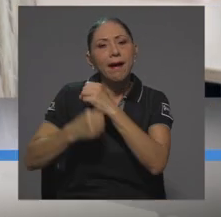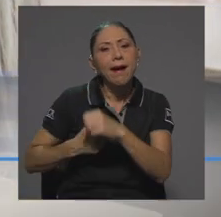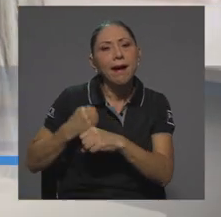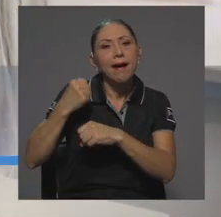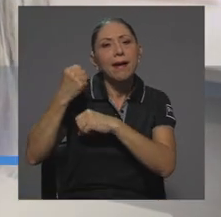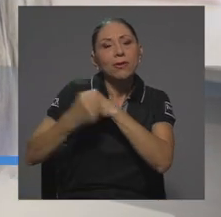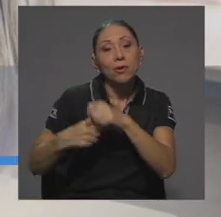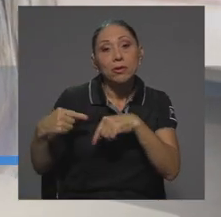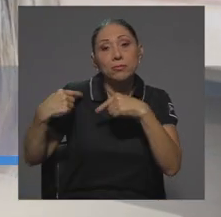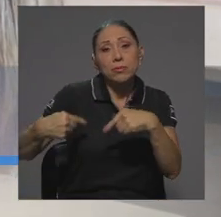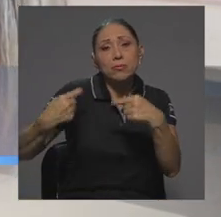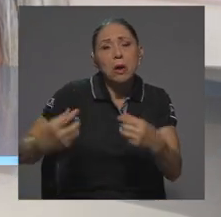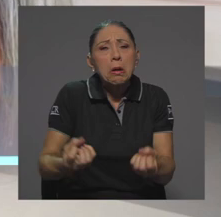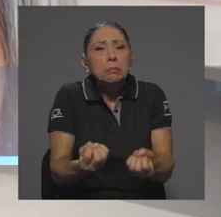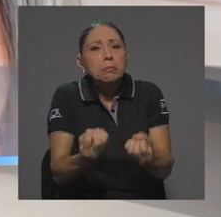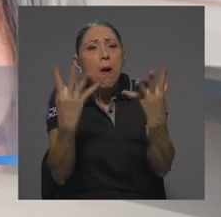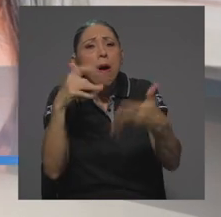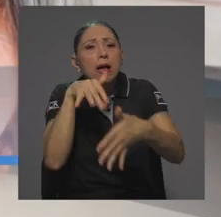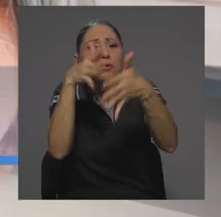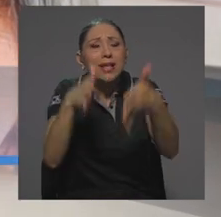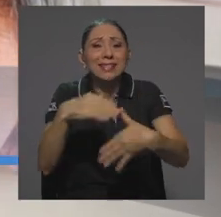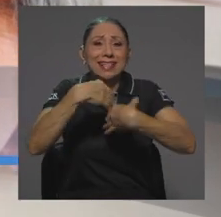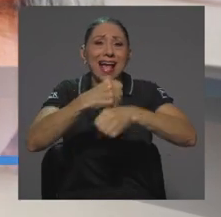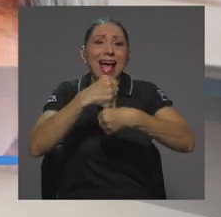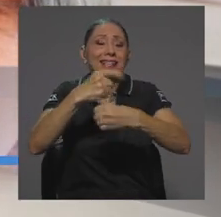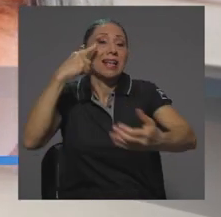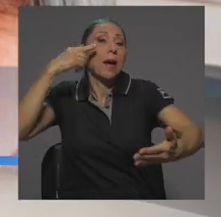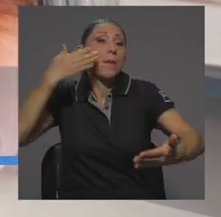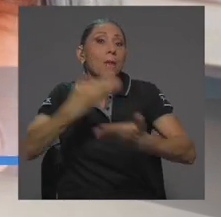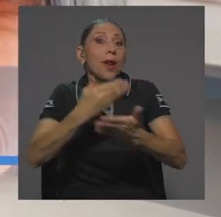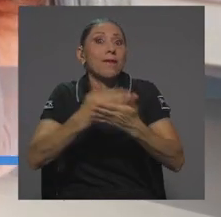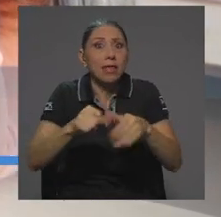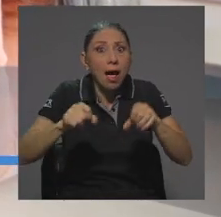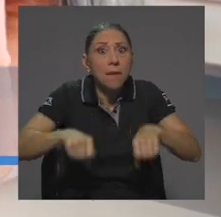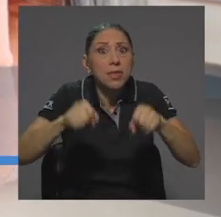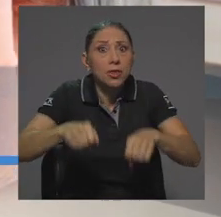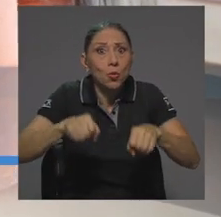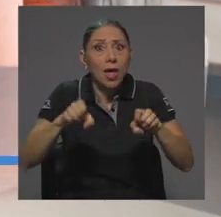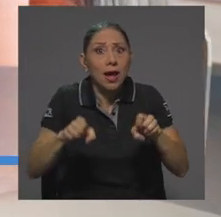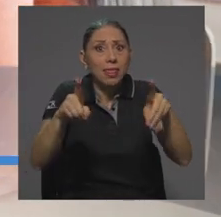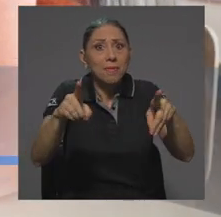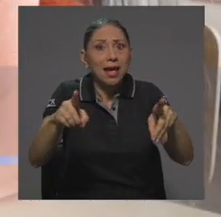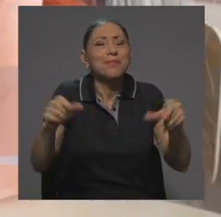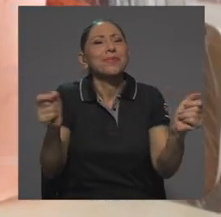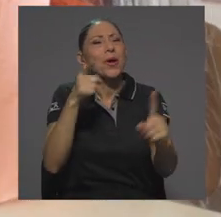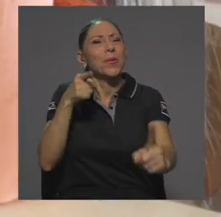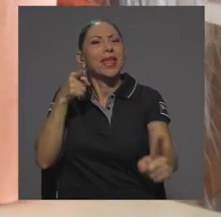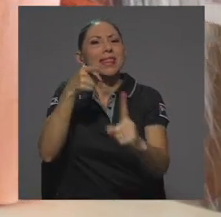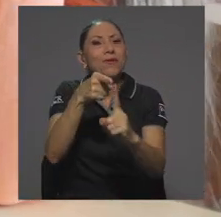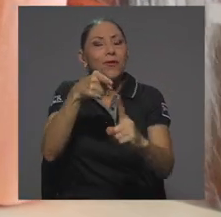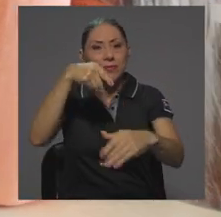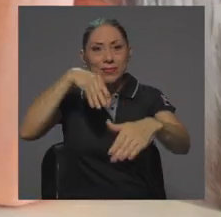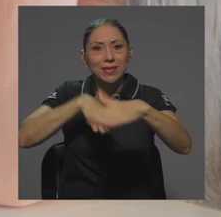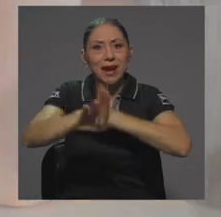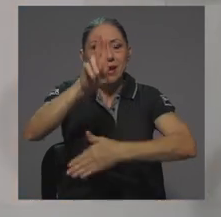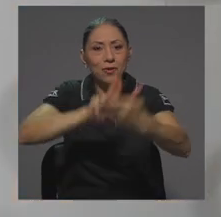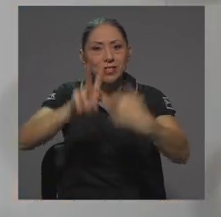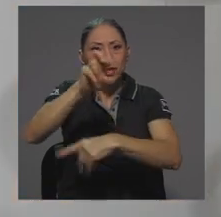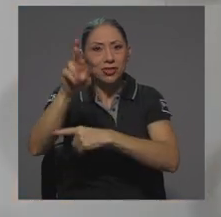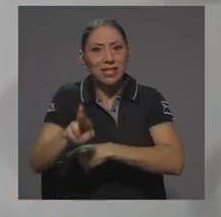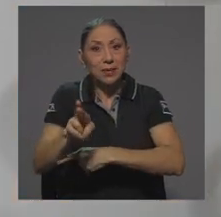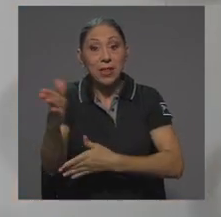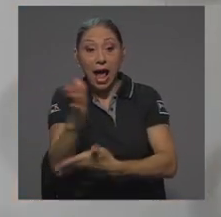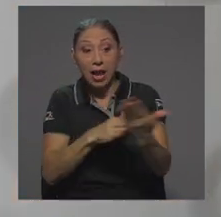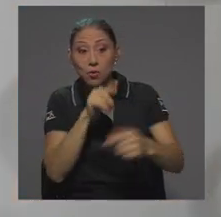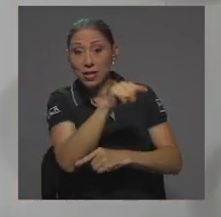Año con año, miles de estudiantes realizan la prueba de aptitud académica con el objetivo de lograr entrar a la Universidad de Costa Rica. Algunos